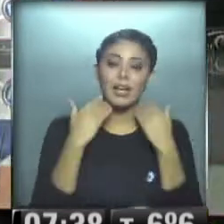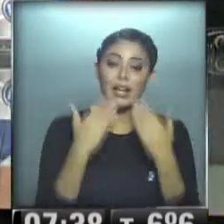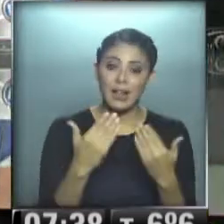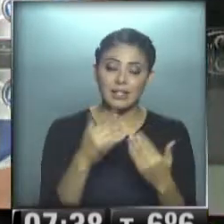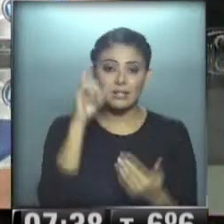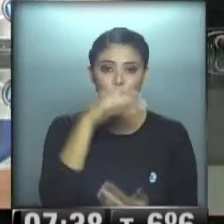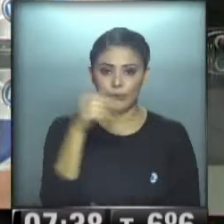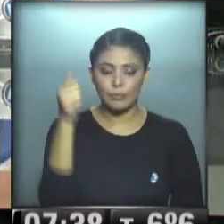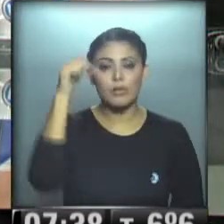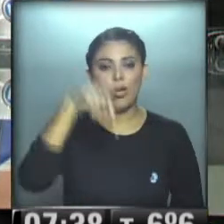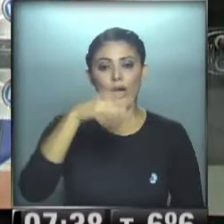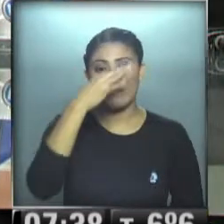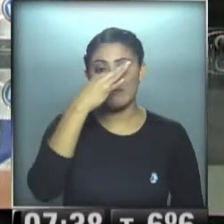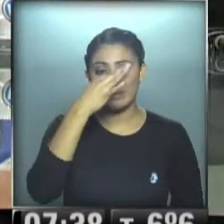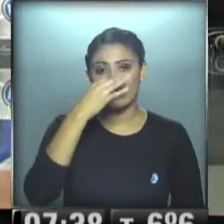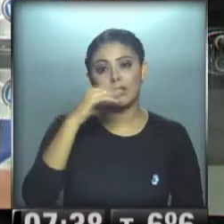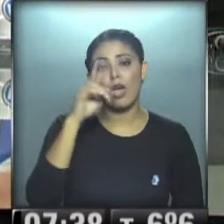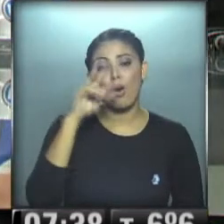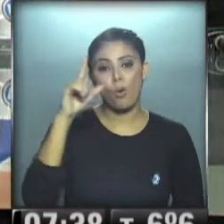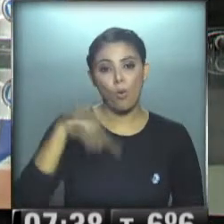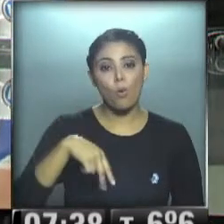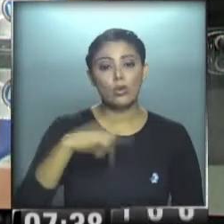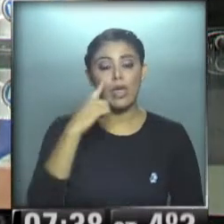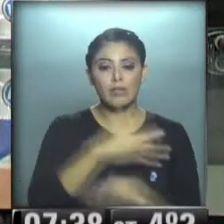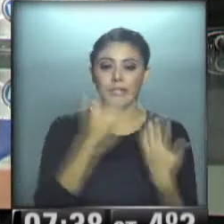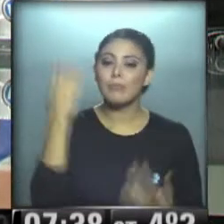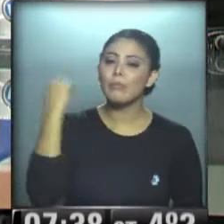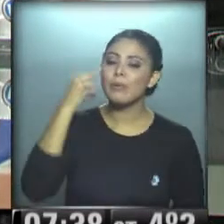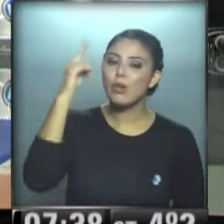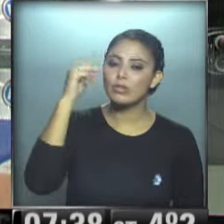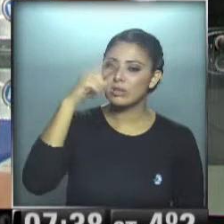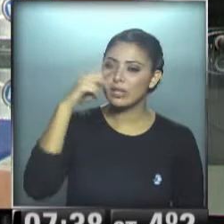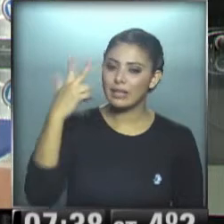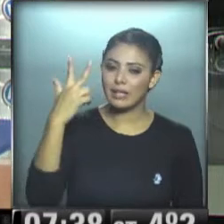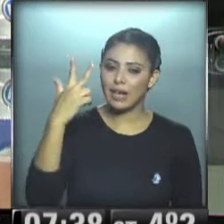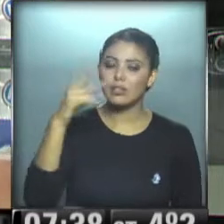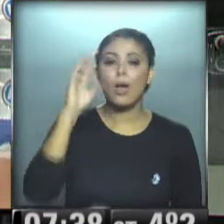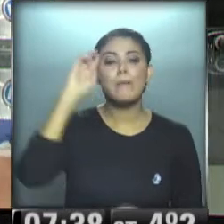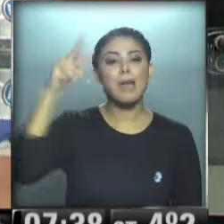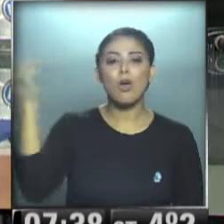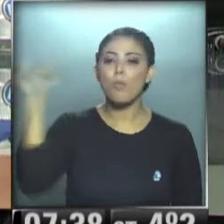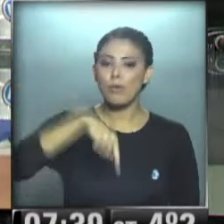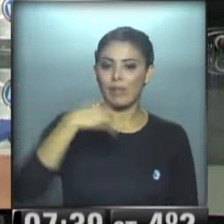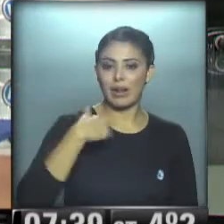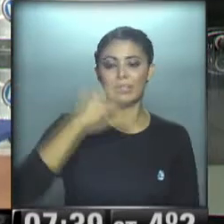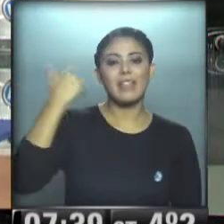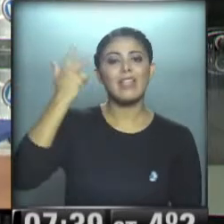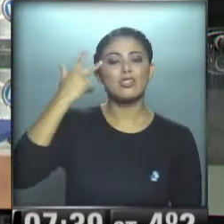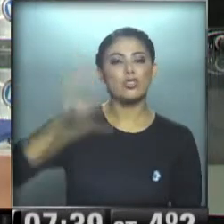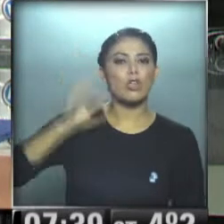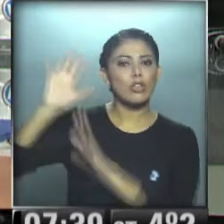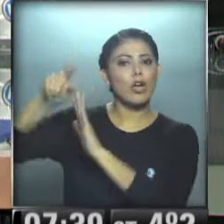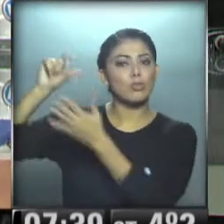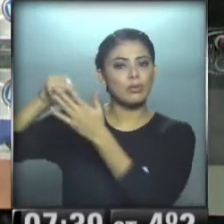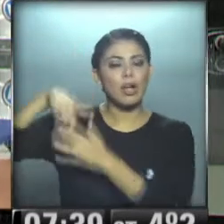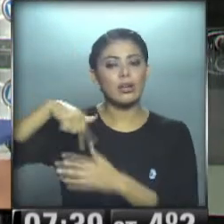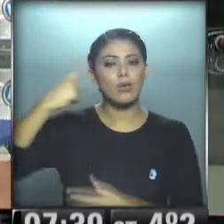hoy es 20 de junio y de la bandera pero en 1973 cuando amigos pero no regresaba al país después de 18 años de exilio se